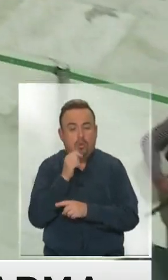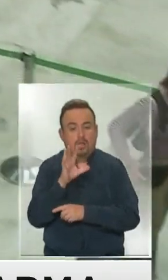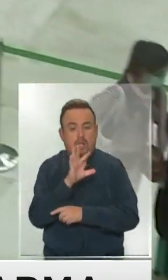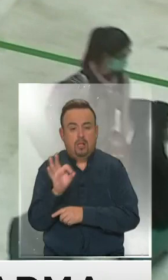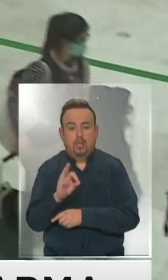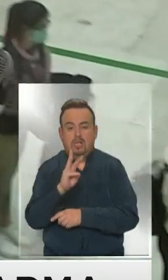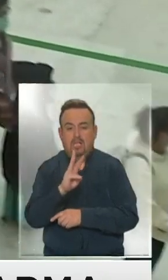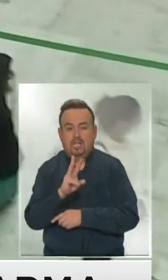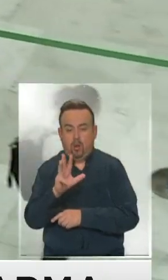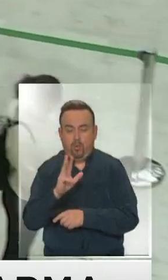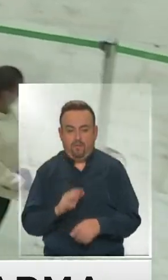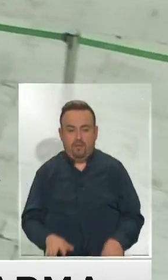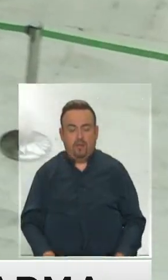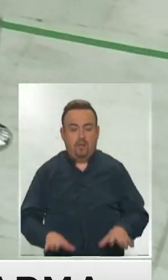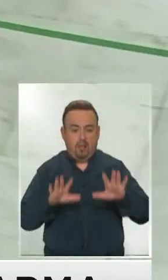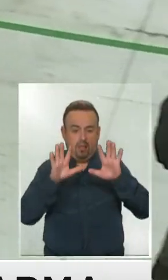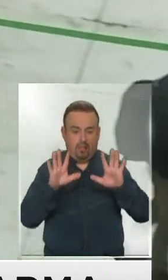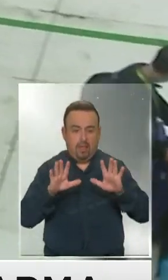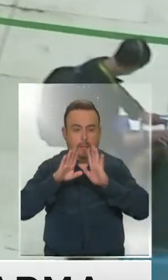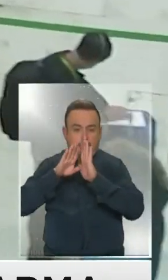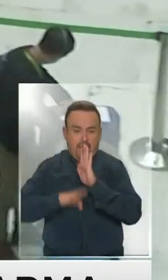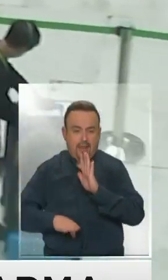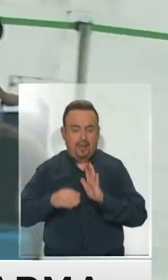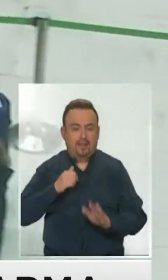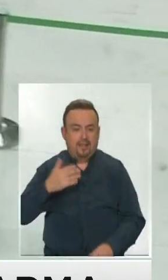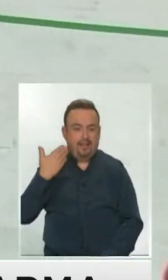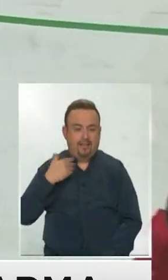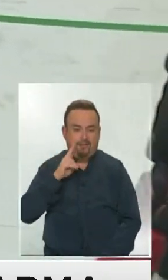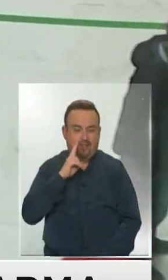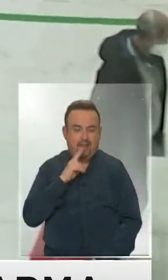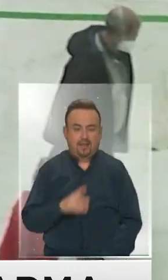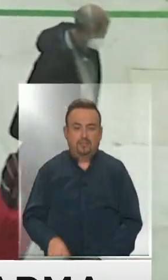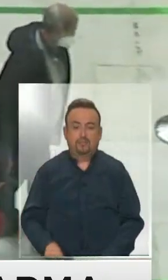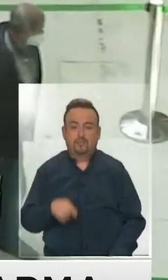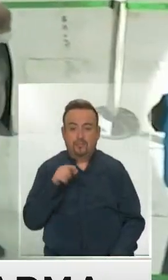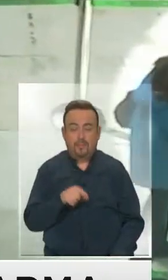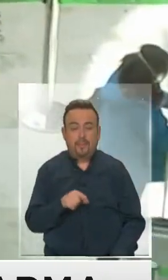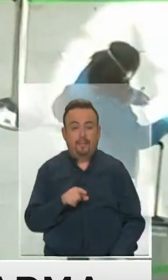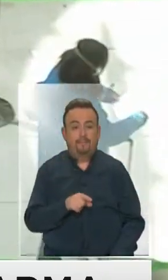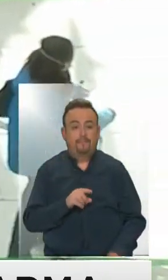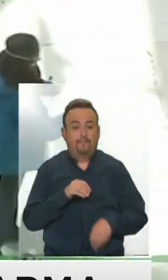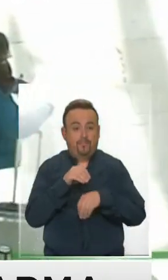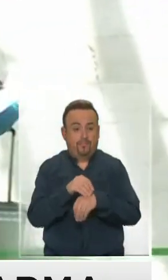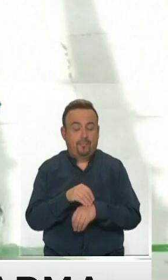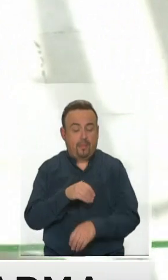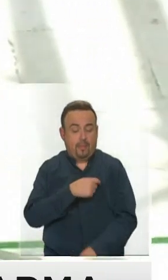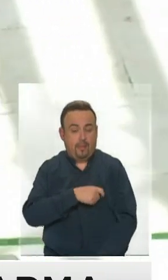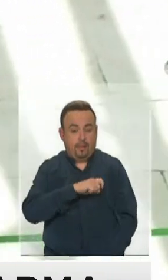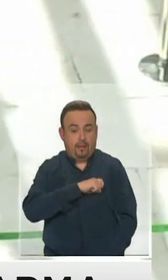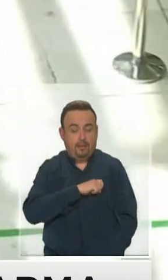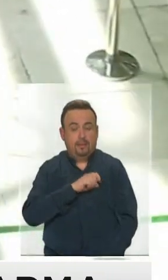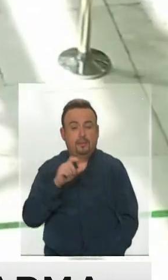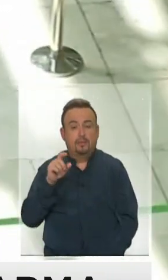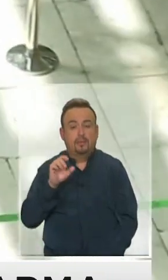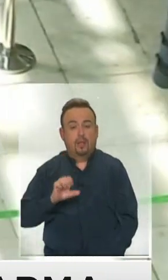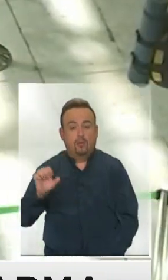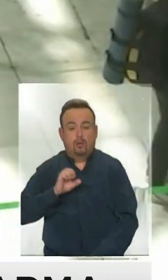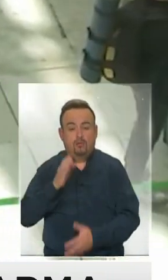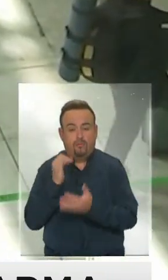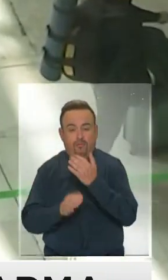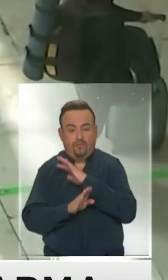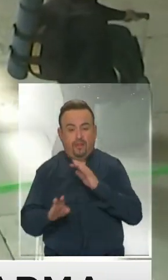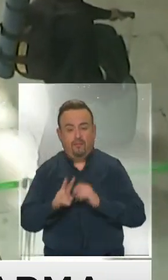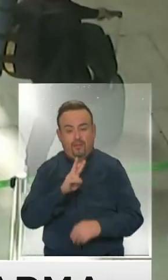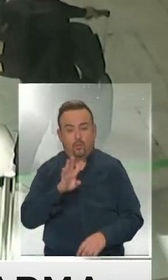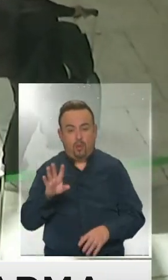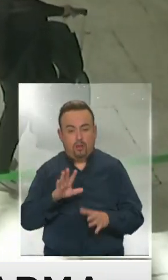539 10 - que este viernes en un principio el estado de alarma en el país europeo terminaría el 24 de mayo sin